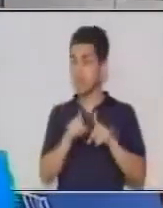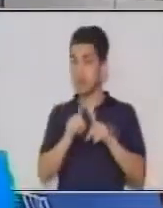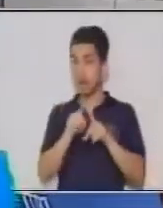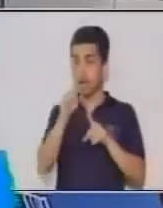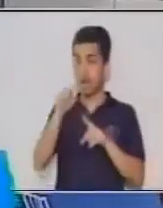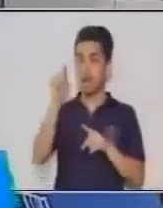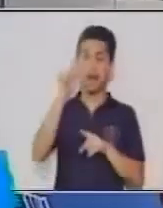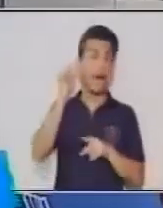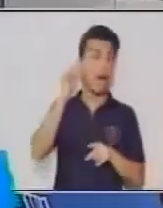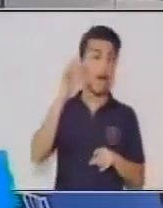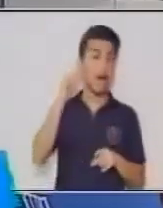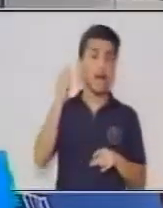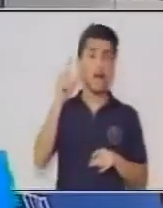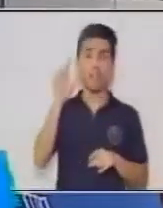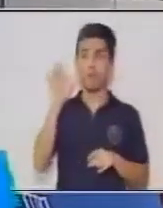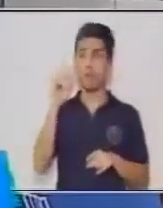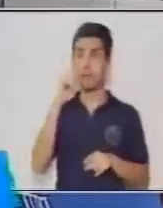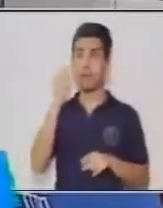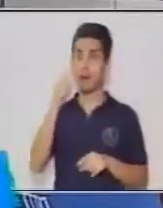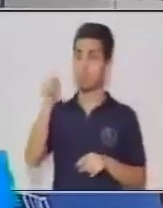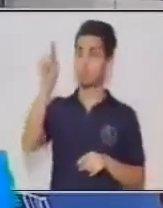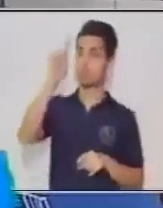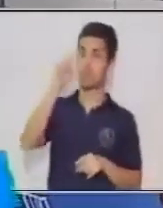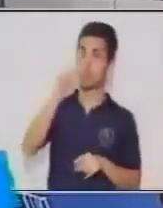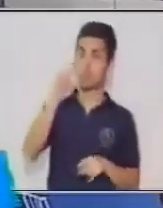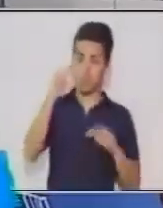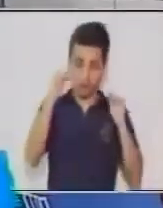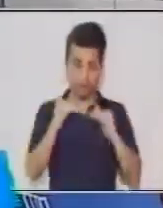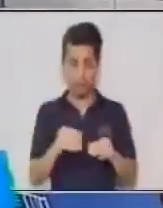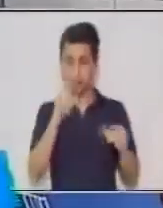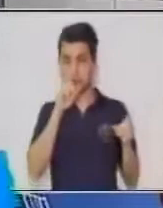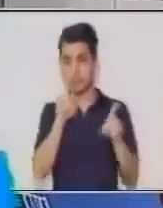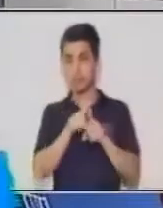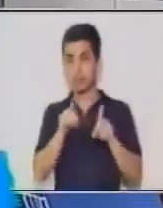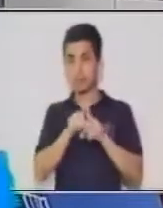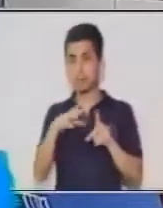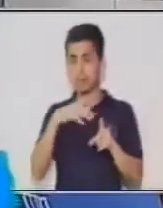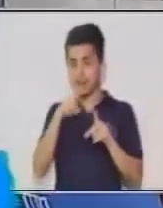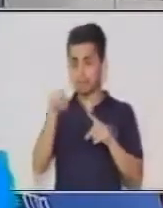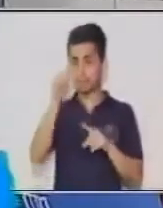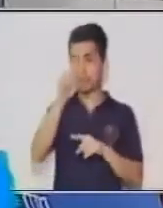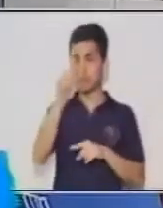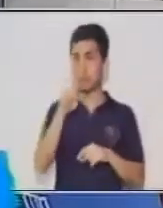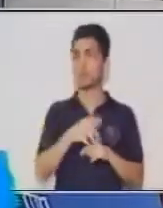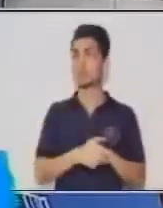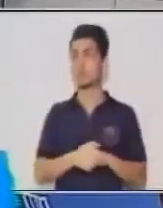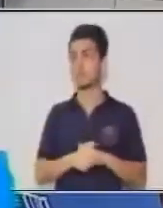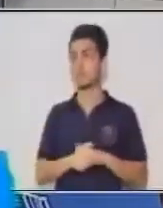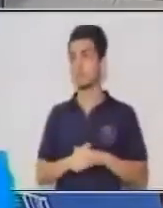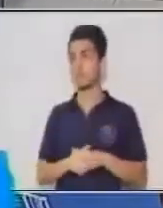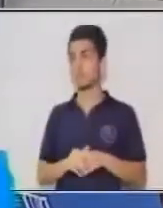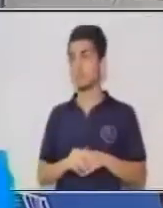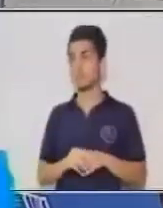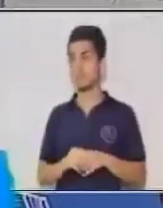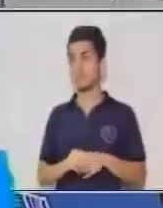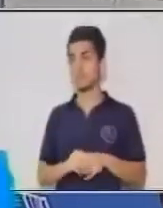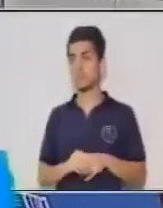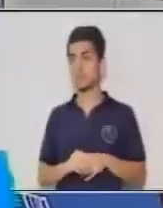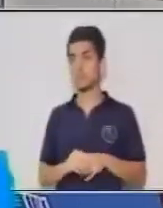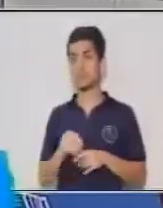grado, porque esta es de exponente 1 y esta también es de exponente 1. Entonces, para encontrar la